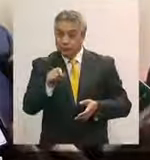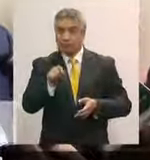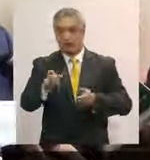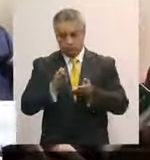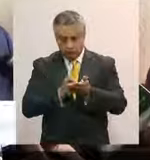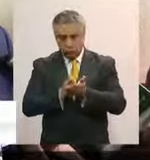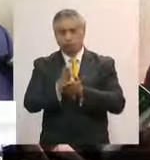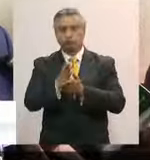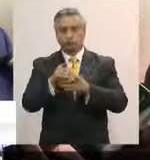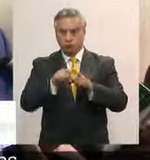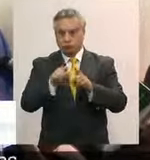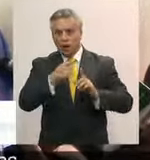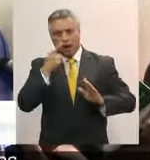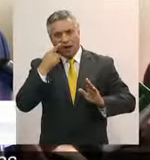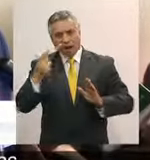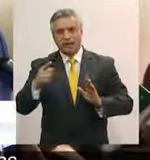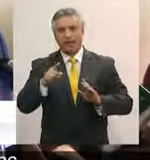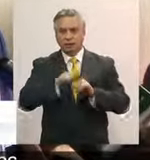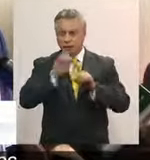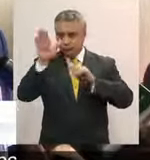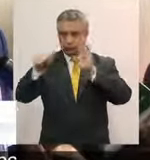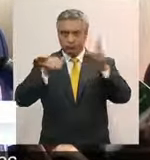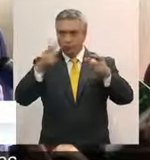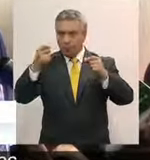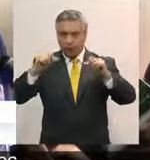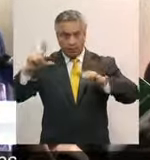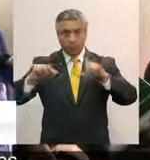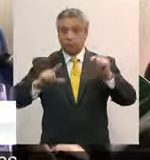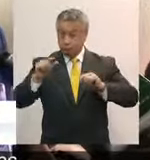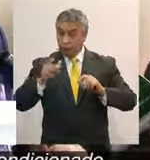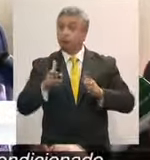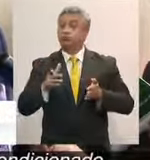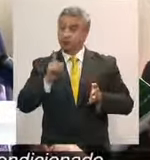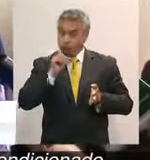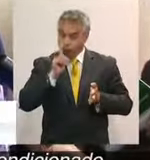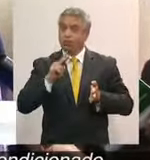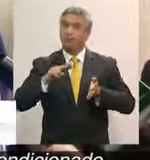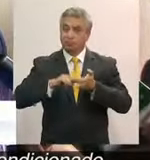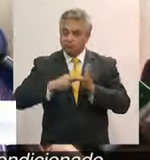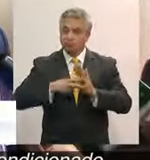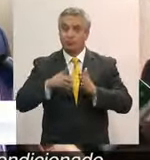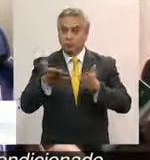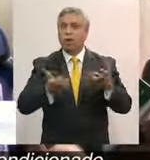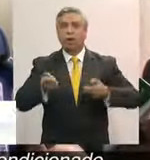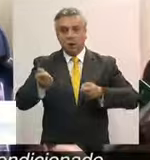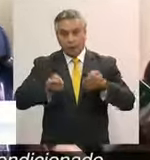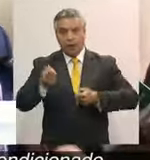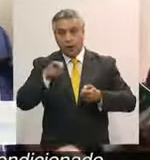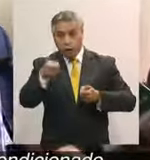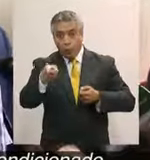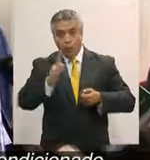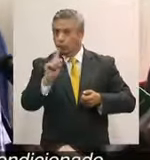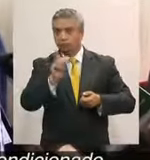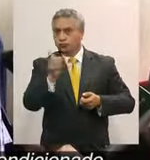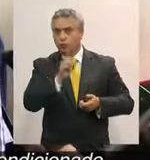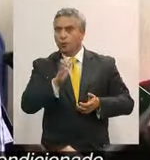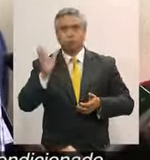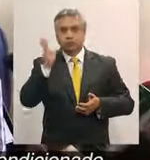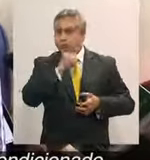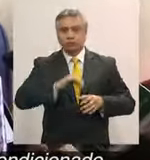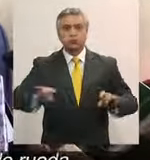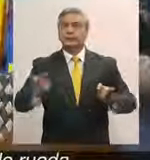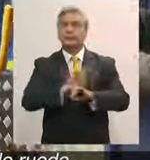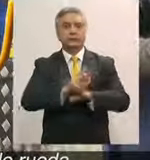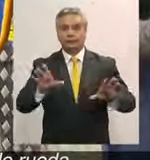proceso de licitación, un proceso no exento de dificultades, porque este es un vehículo que no viene, cierto,